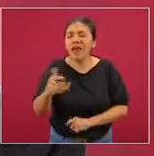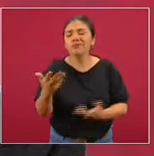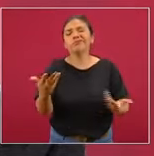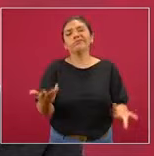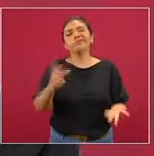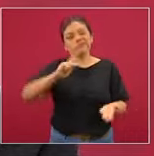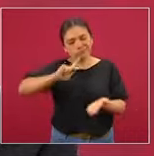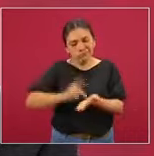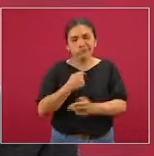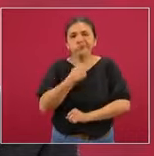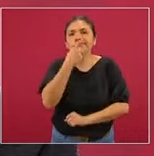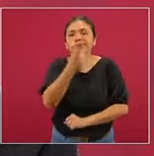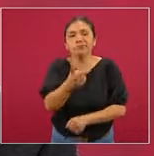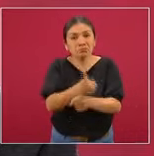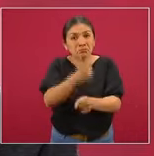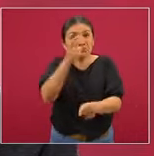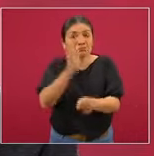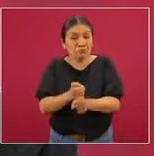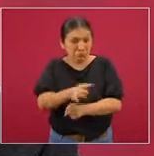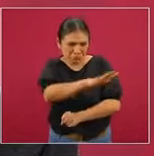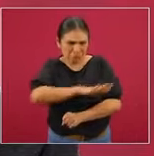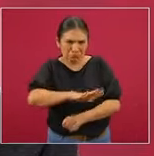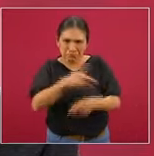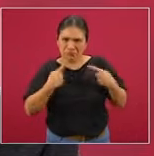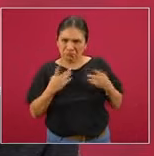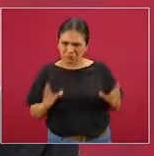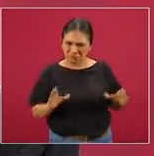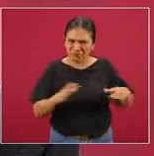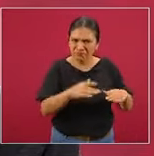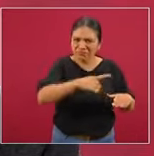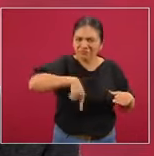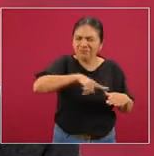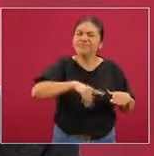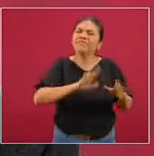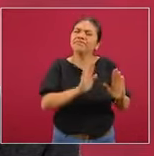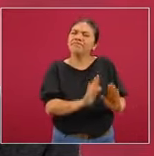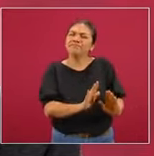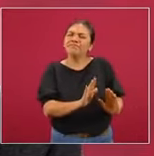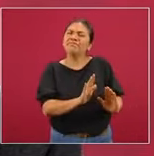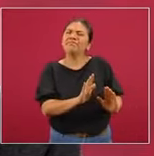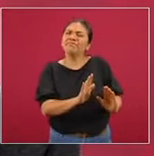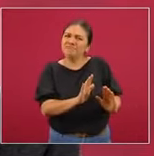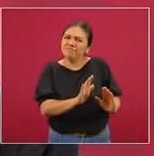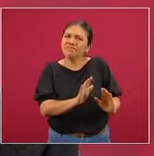nuevamente, por un lado, a estas personas a que